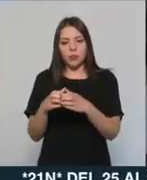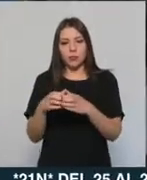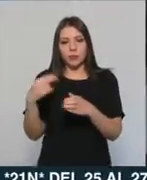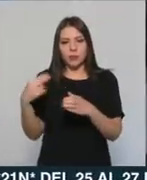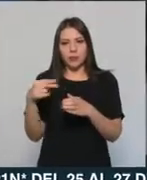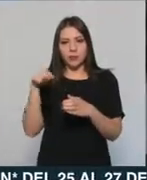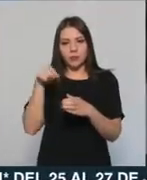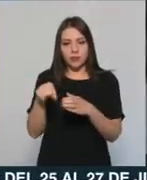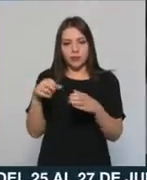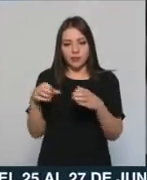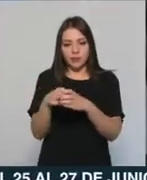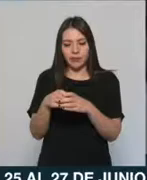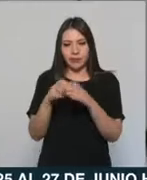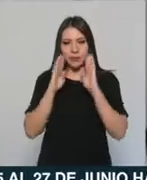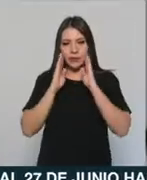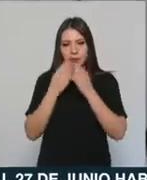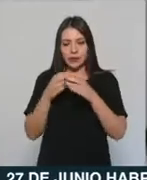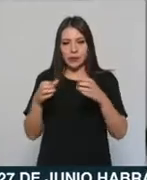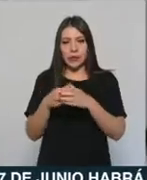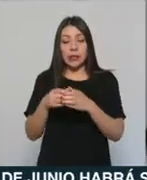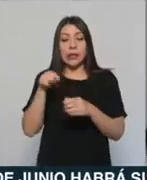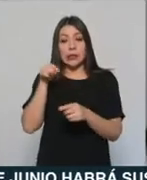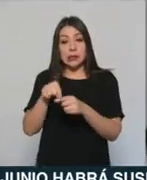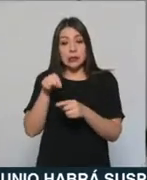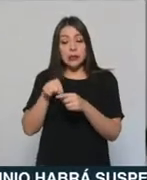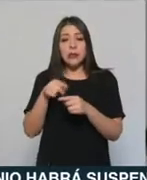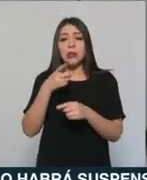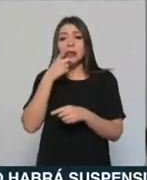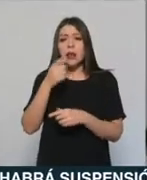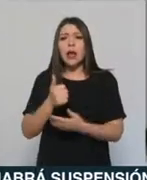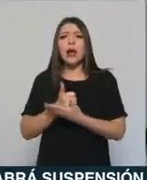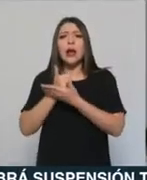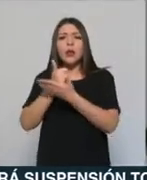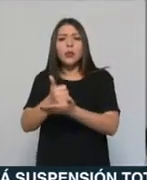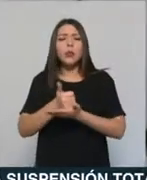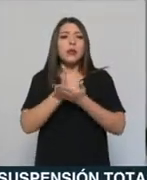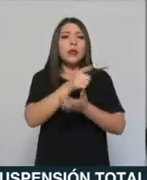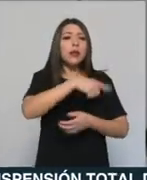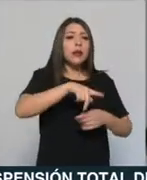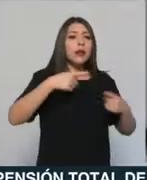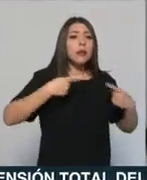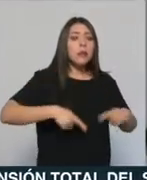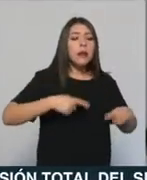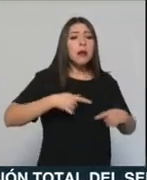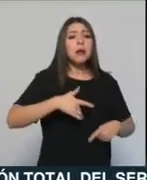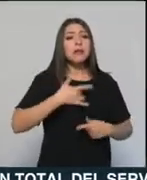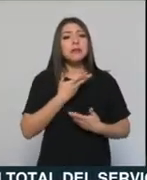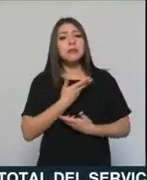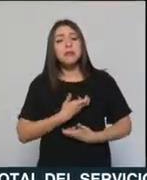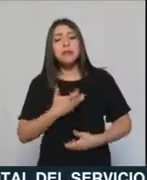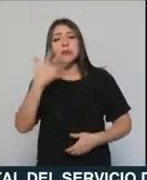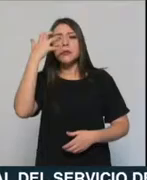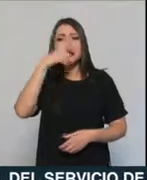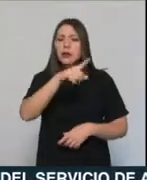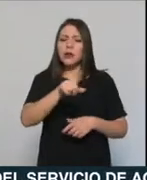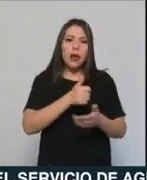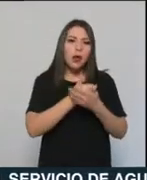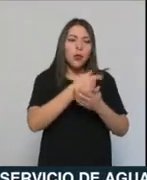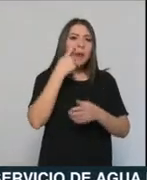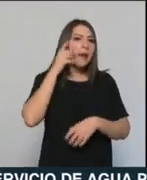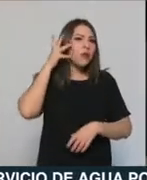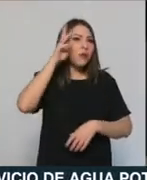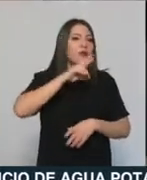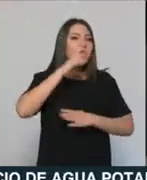Esta secta, se decía, se dedicaba a proporcionar programas de autoayuda, motivación y desarrollo personal. Los miembros de Nexium